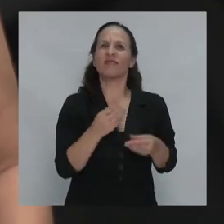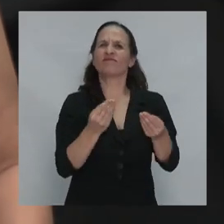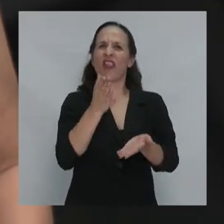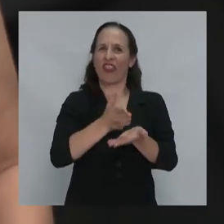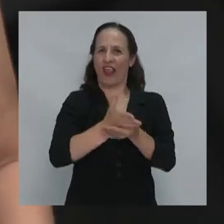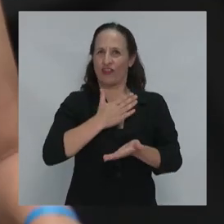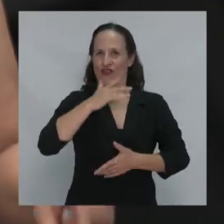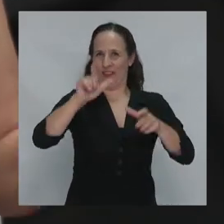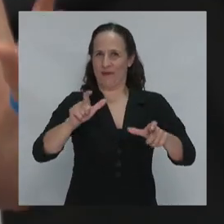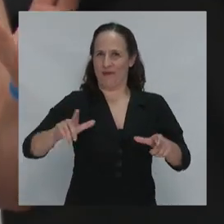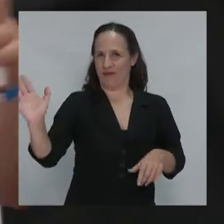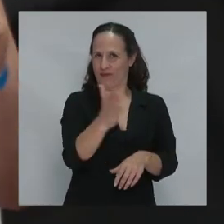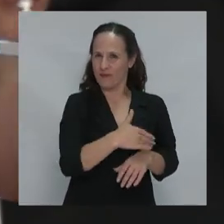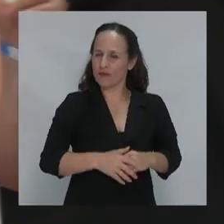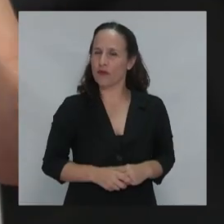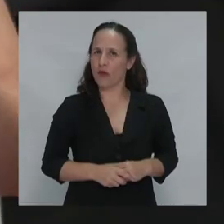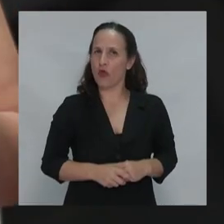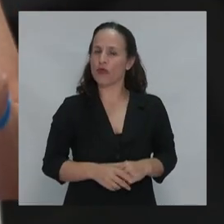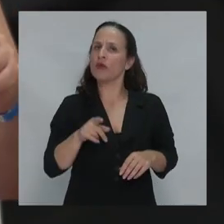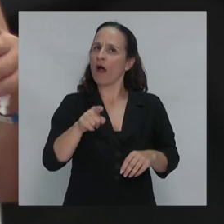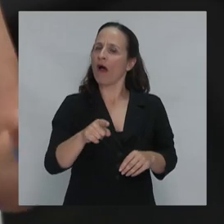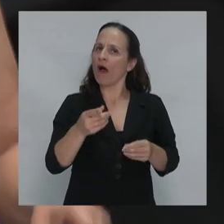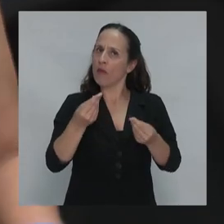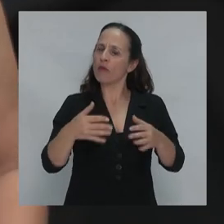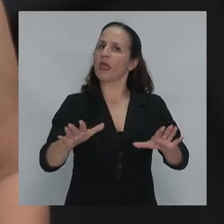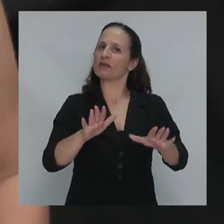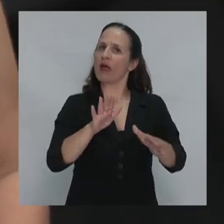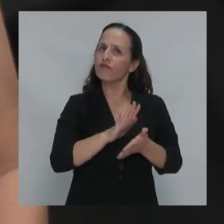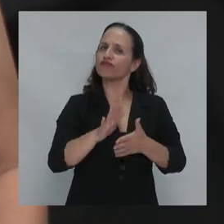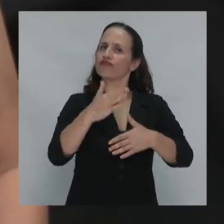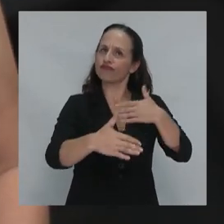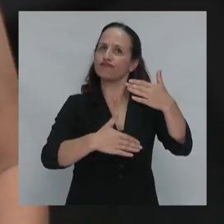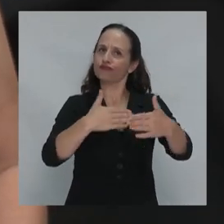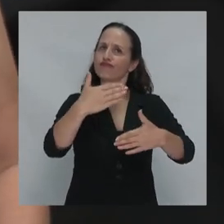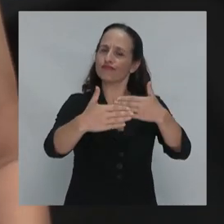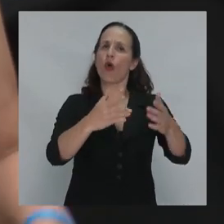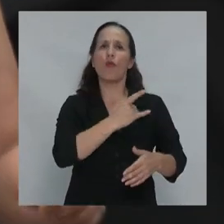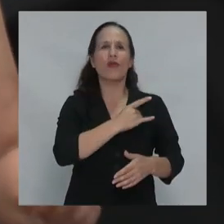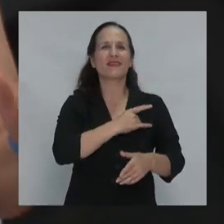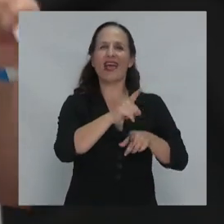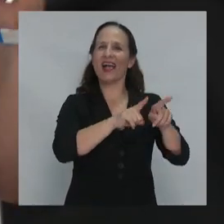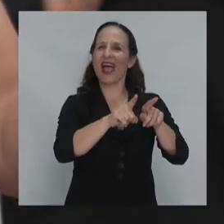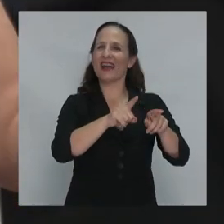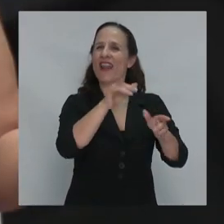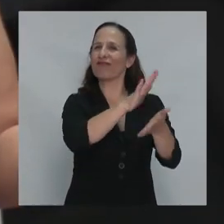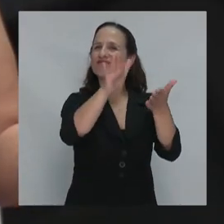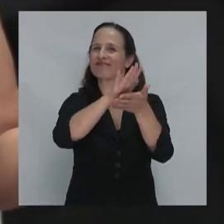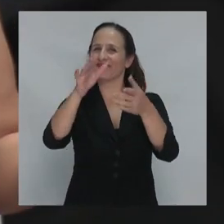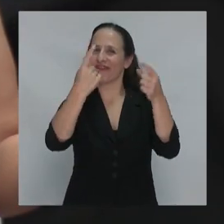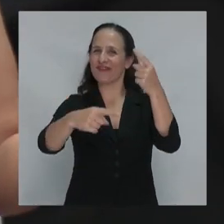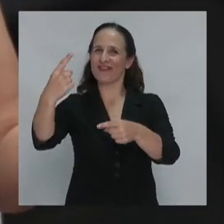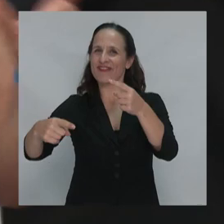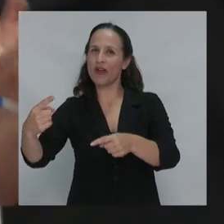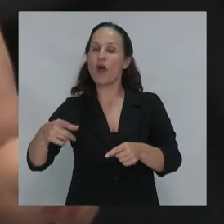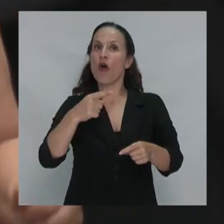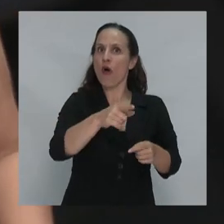derecho social, empezó a haber otro tipo de ofertas en las carreras universitarias, carreras que o replanteaban su